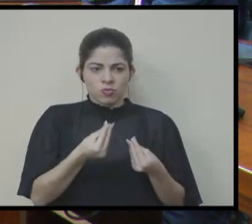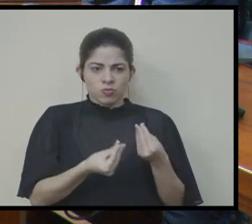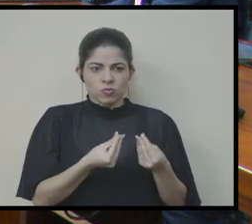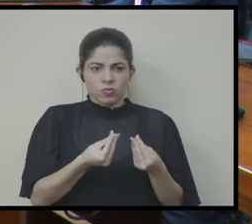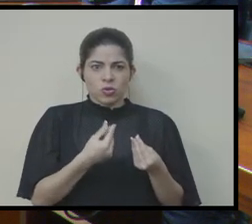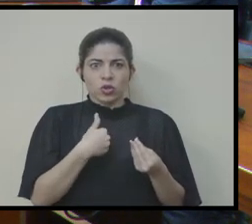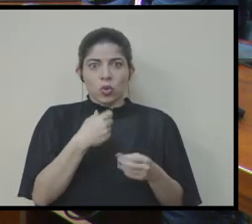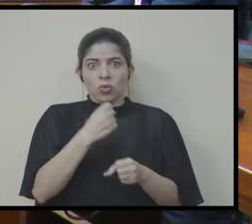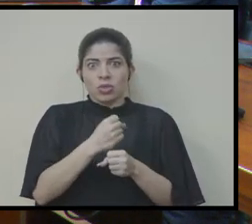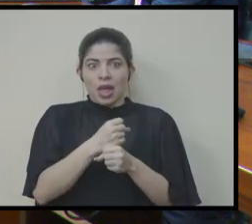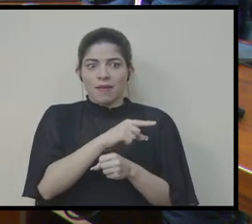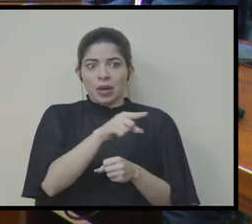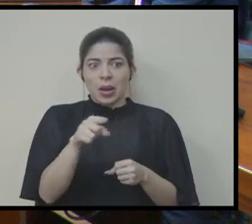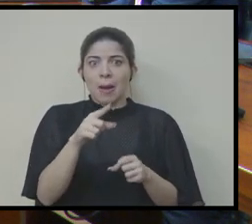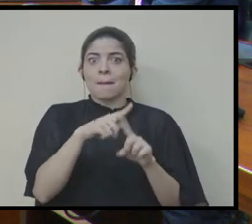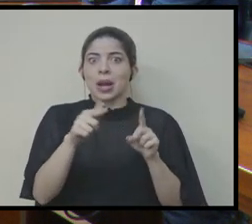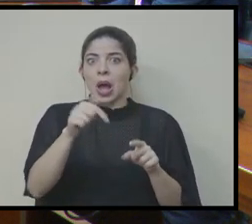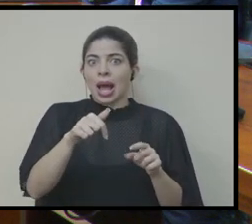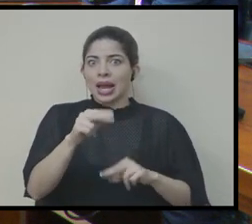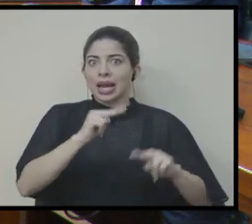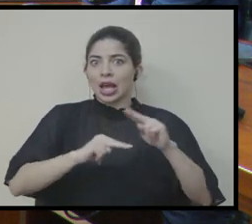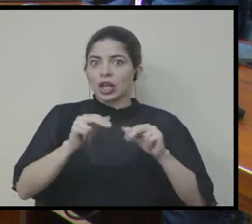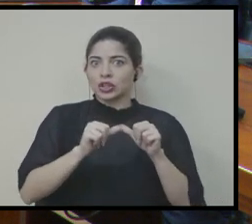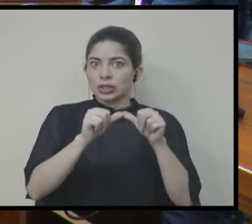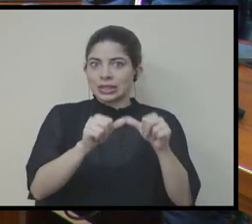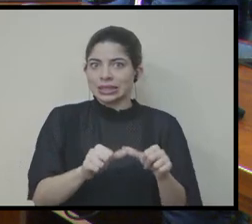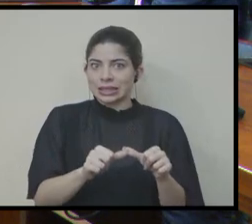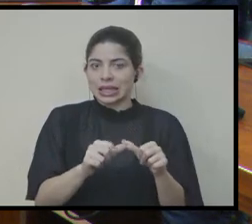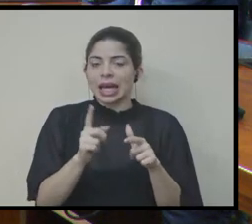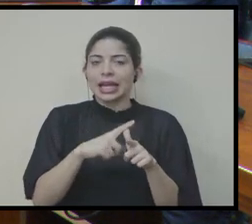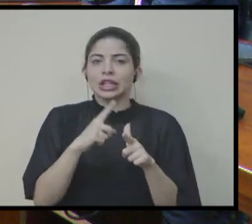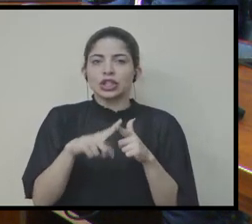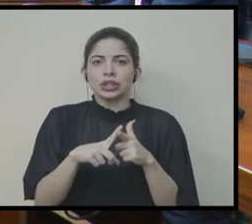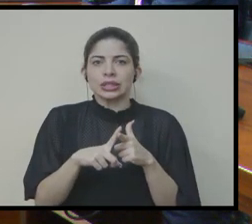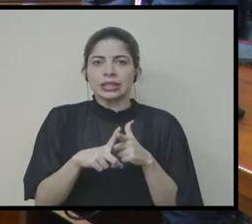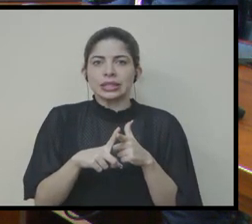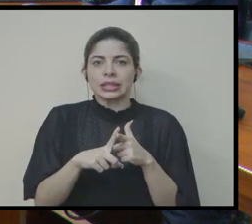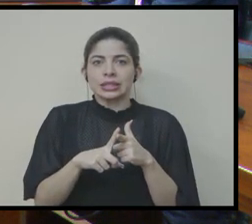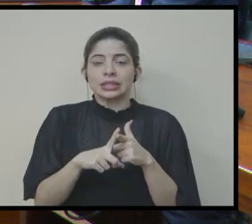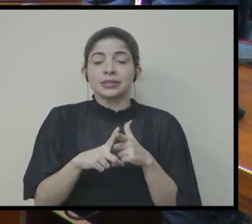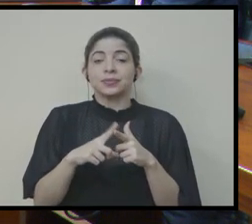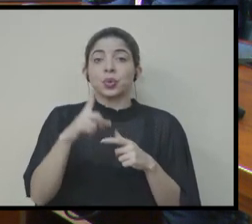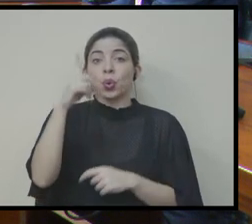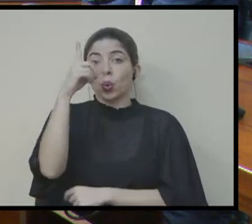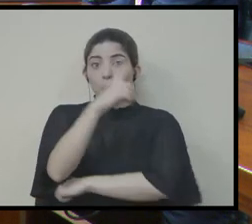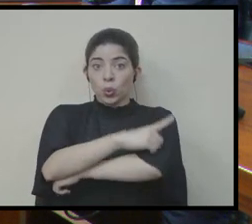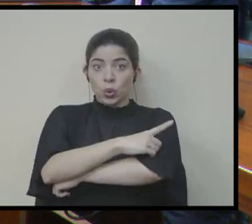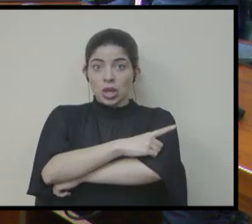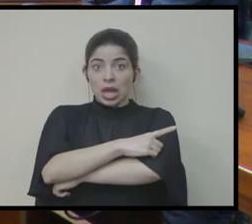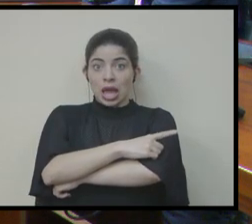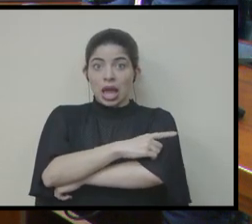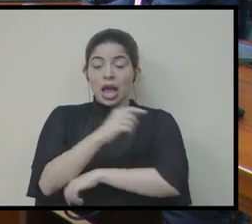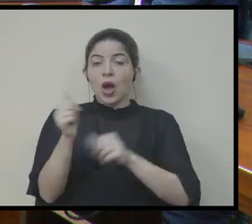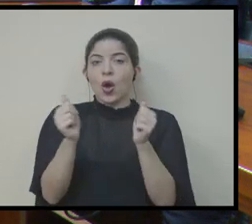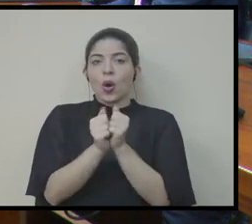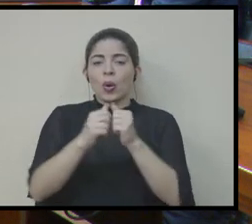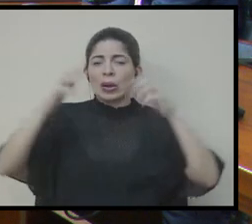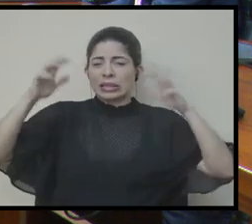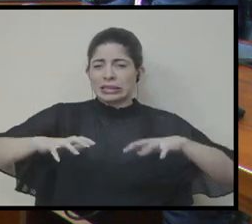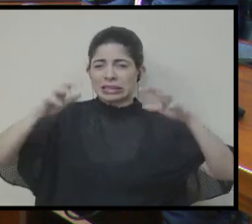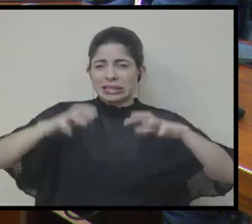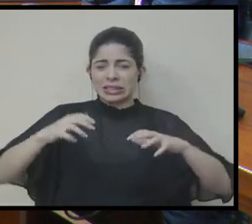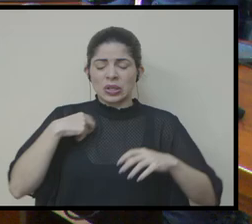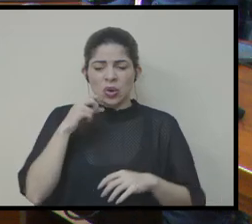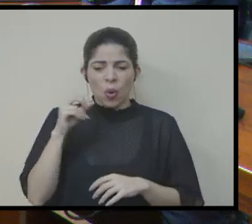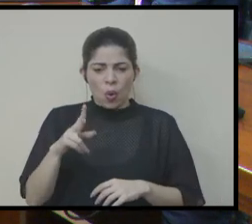ok, trabajo allá, pero acá se sigue el negocio. Entonces, estando un día con un aguacero y todo,